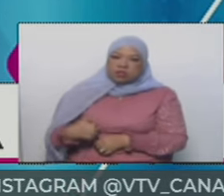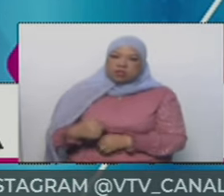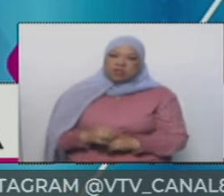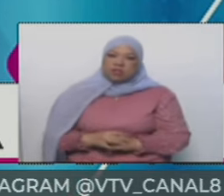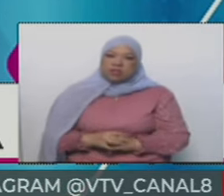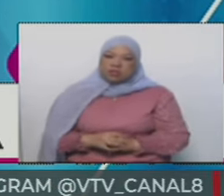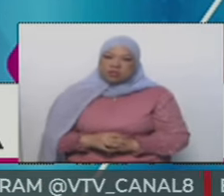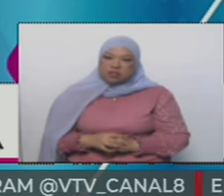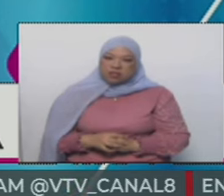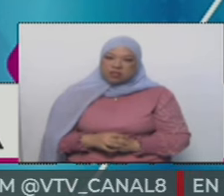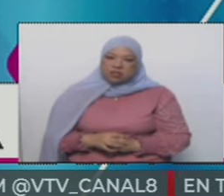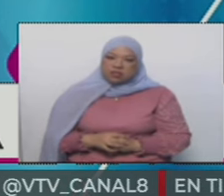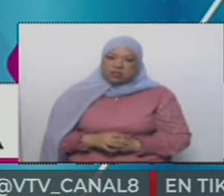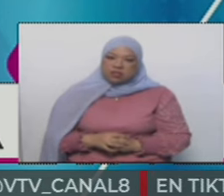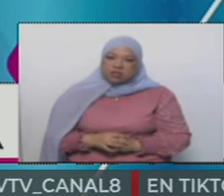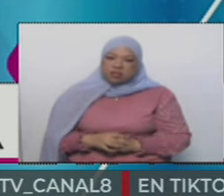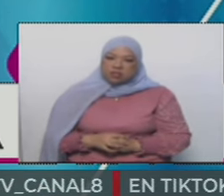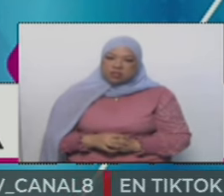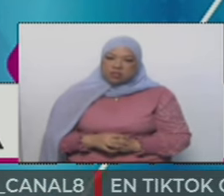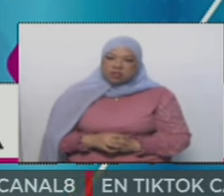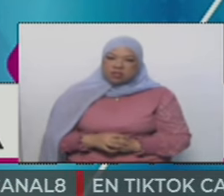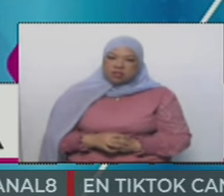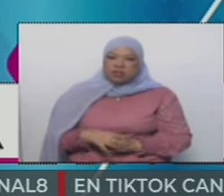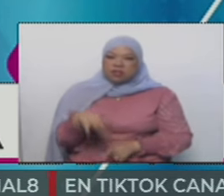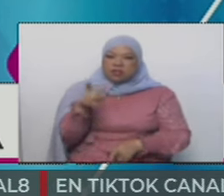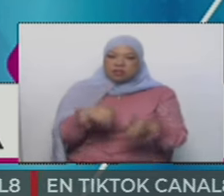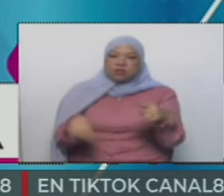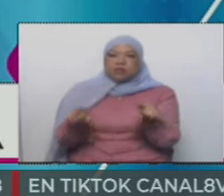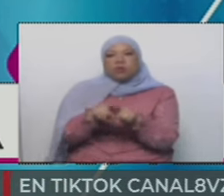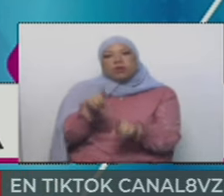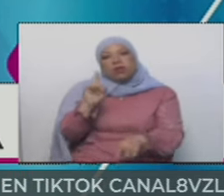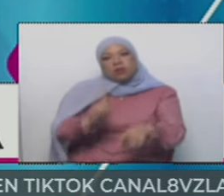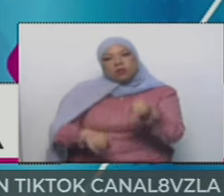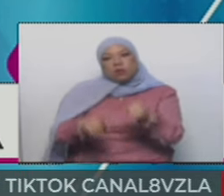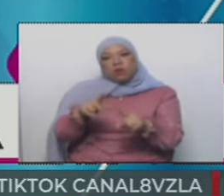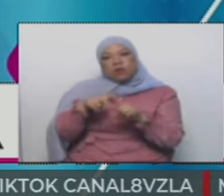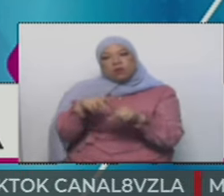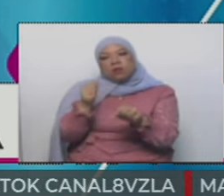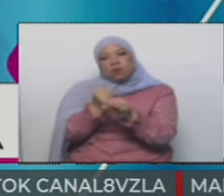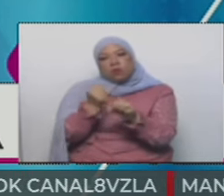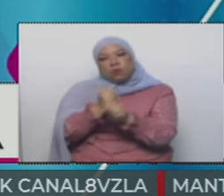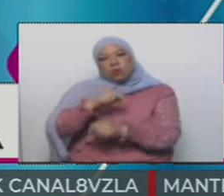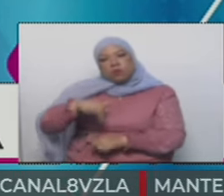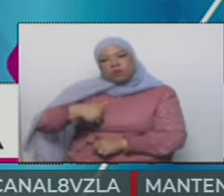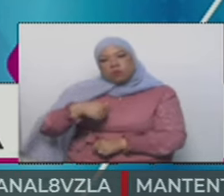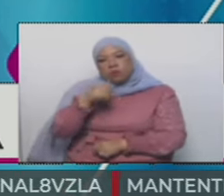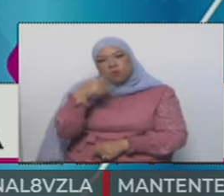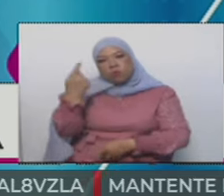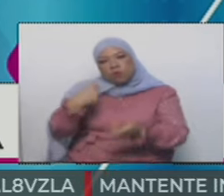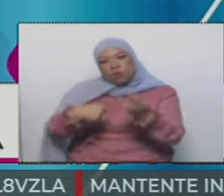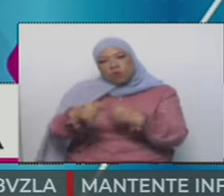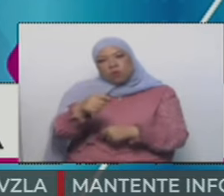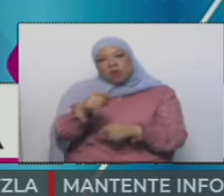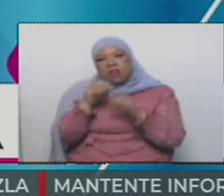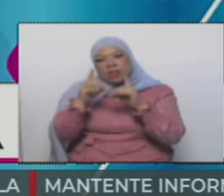Venezuela verdaderamente fue un éxito rotundo. Allí se